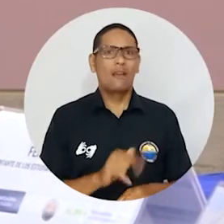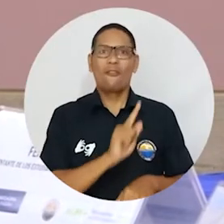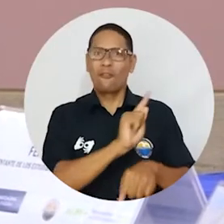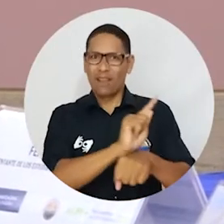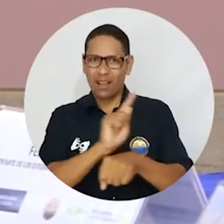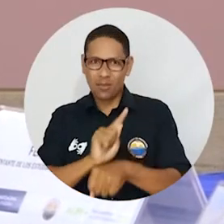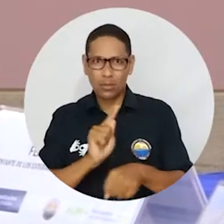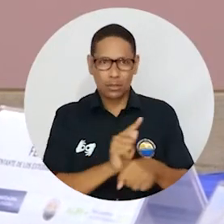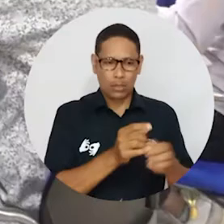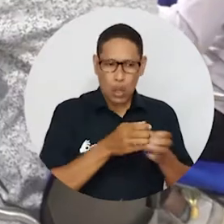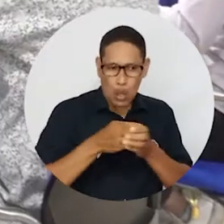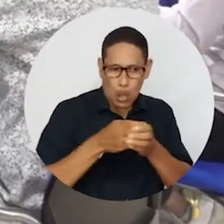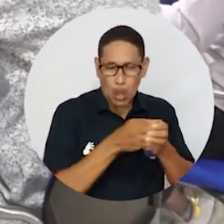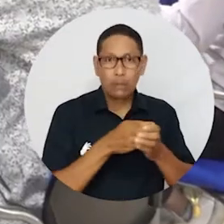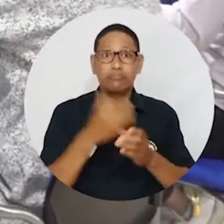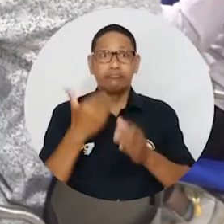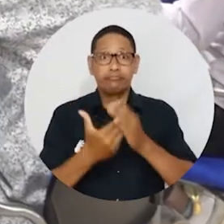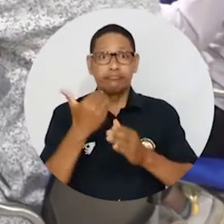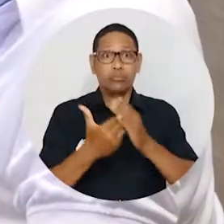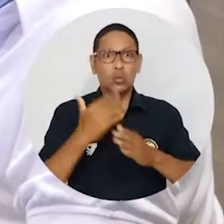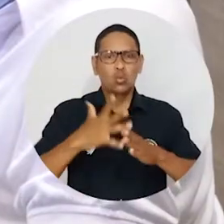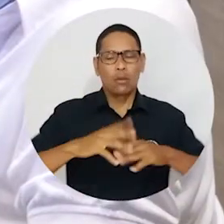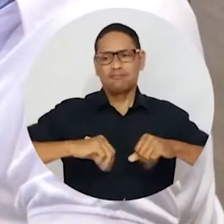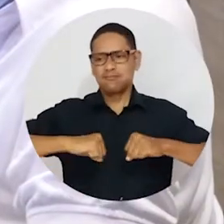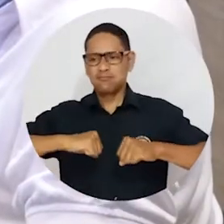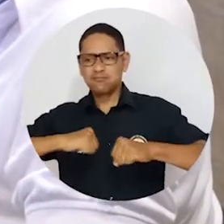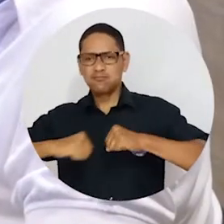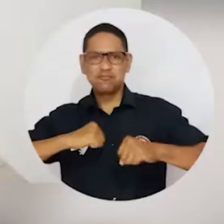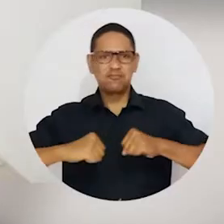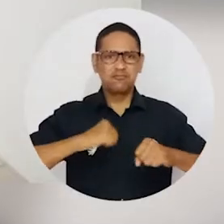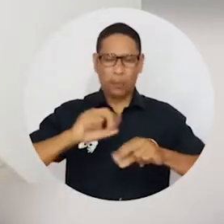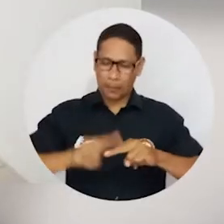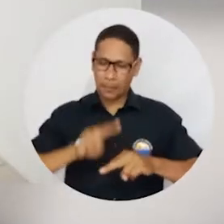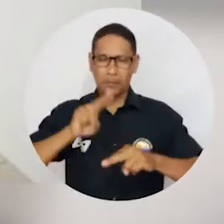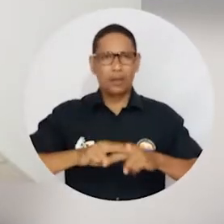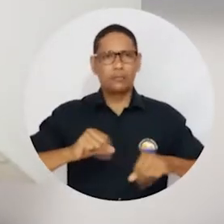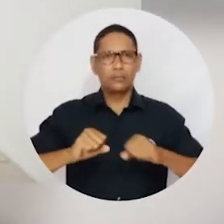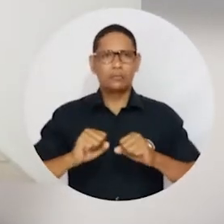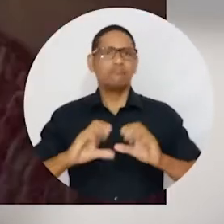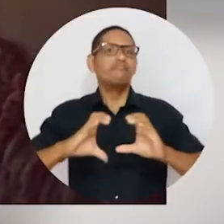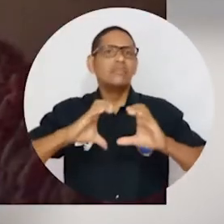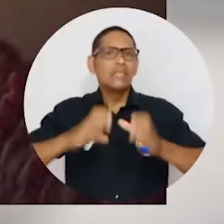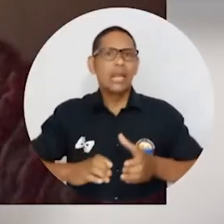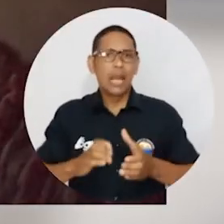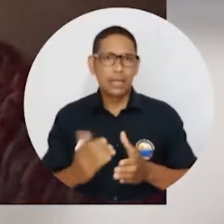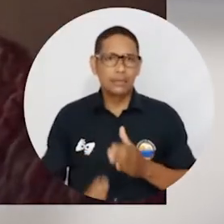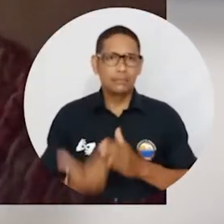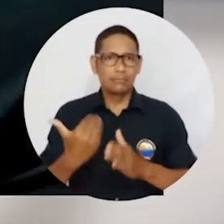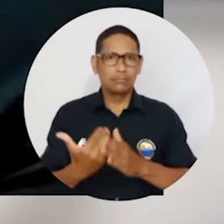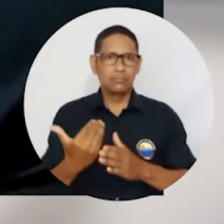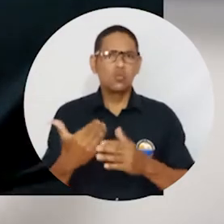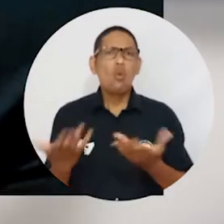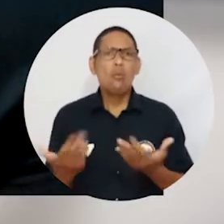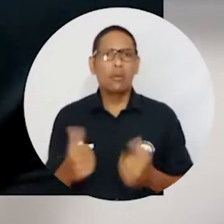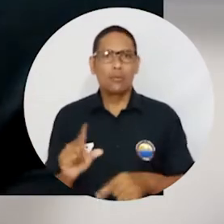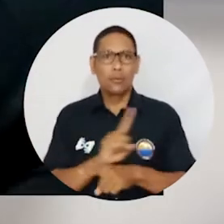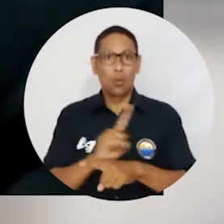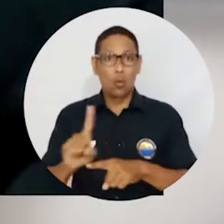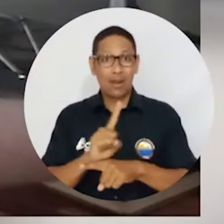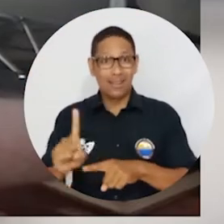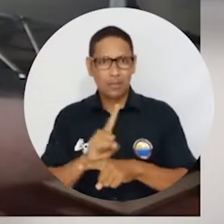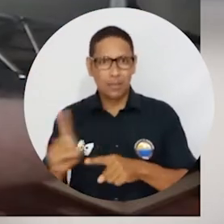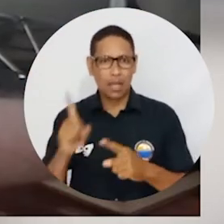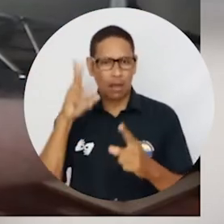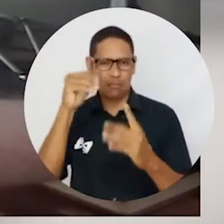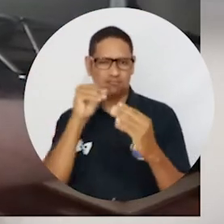los consejos de facultad para que determinaran actividades de normalización, estableciendo la reanudación de clases con una semana de adaptación